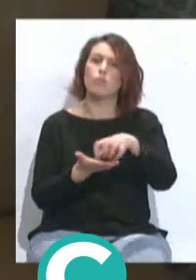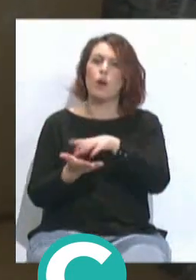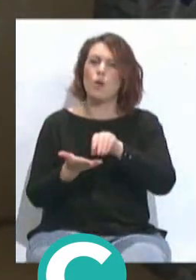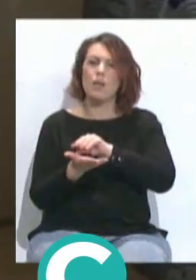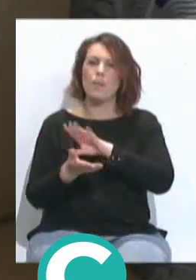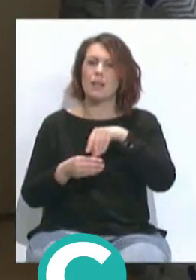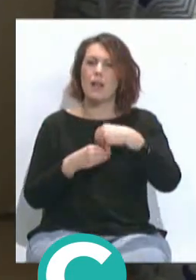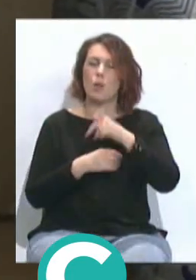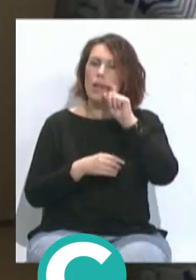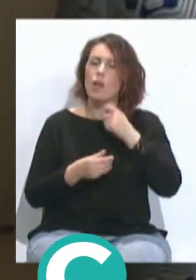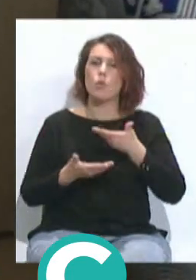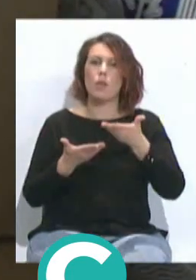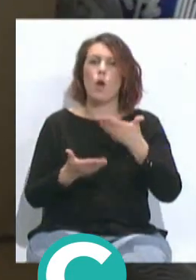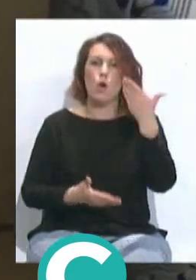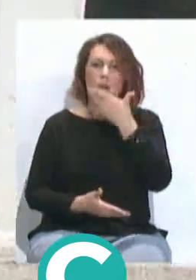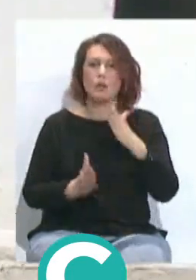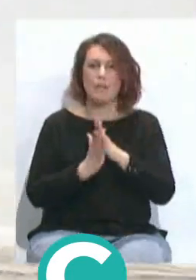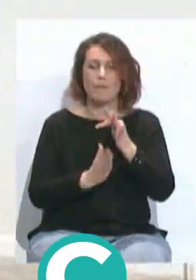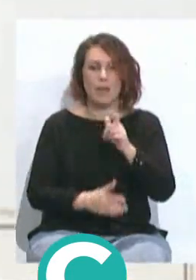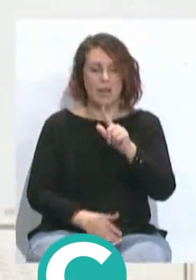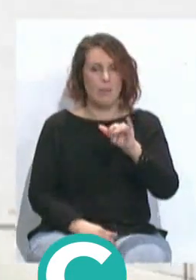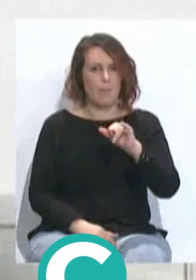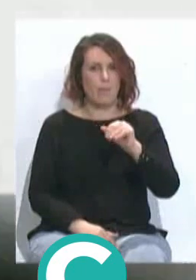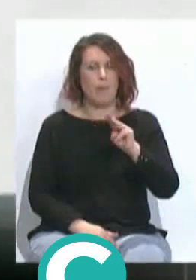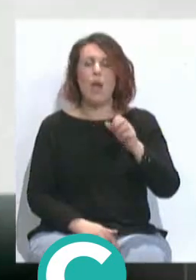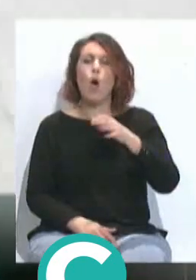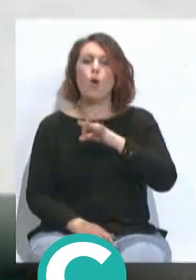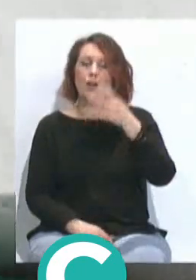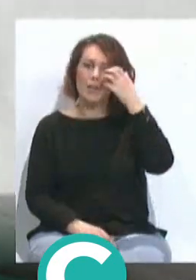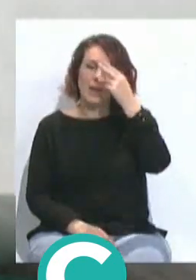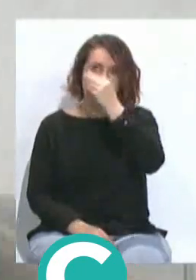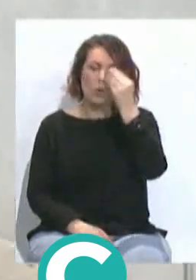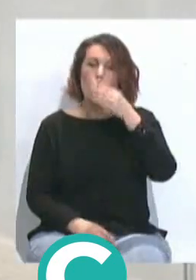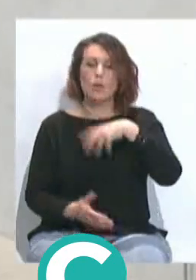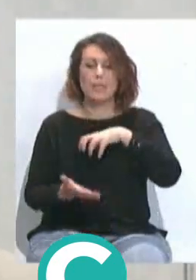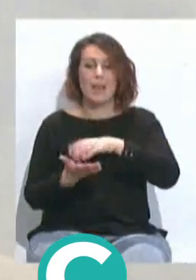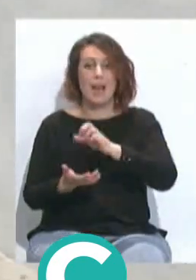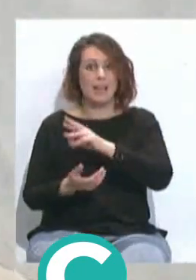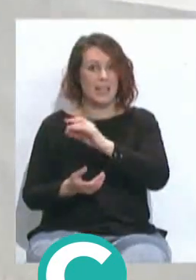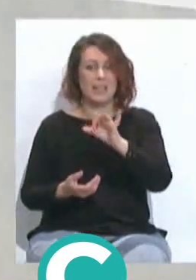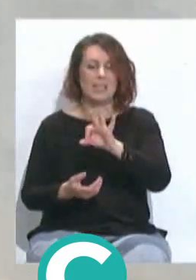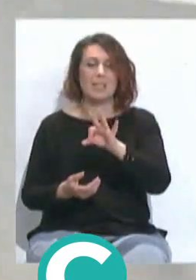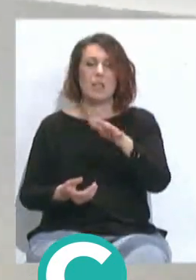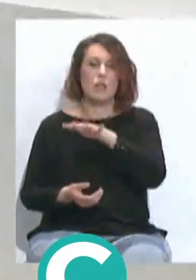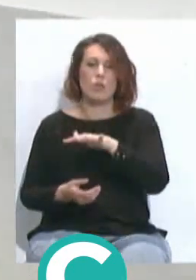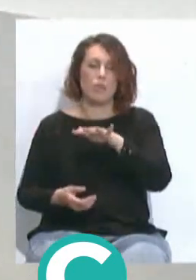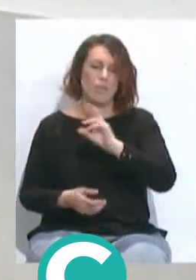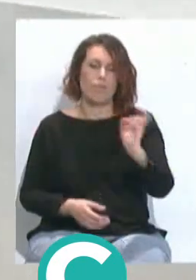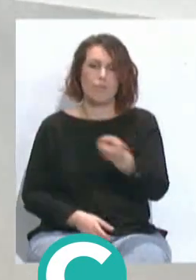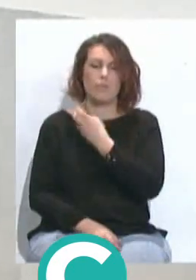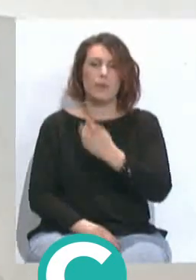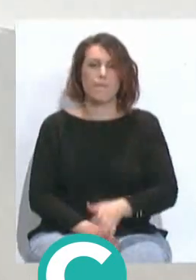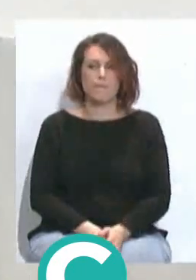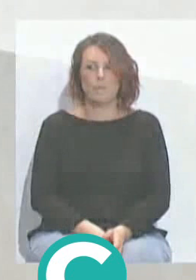material de ayuda a Ucrania en el colegio San Felipe o el Reyes Católicos y en la sede de Cáritas de la Plaza de Capuchinos entre otros